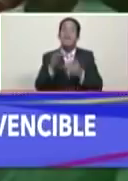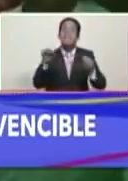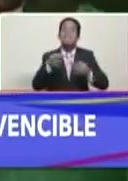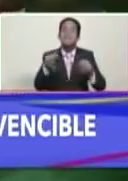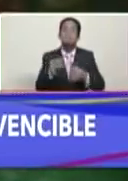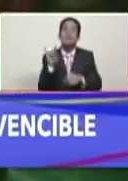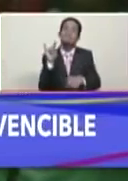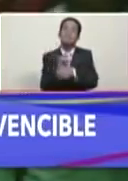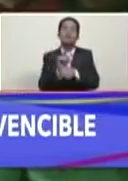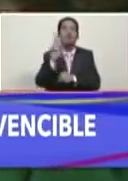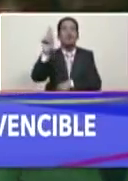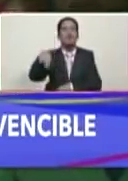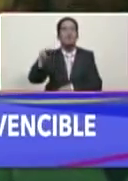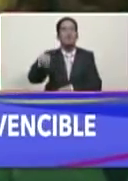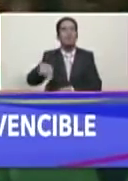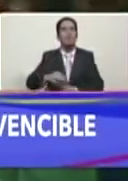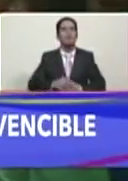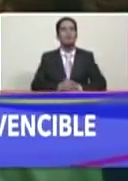¡Leales siempre!